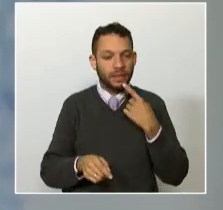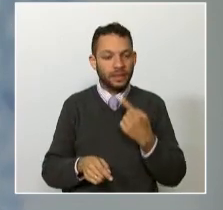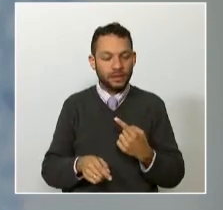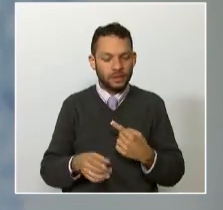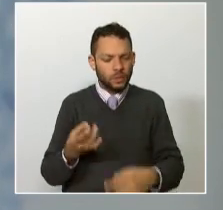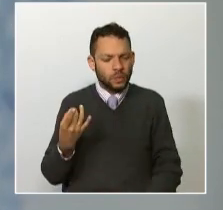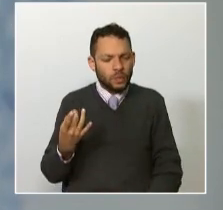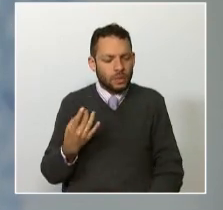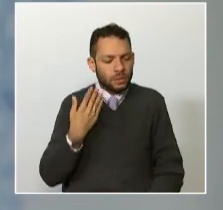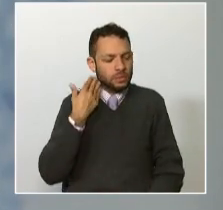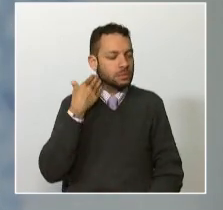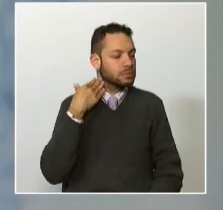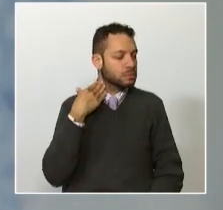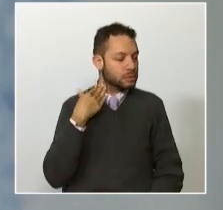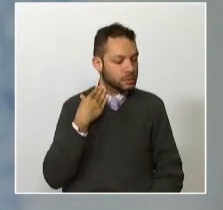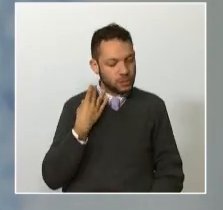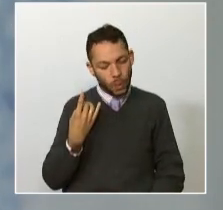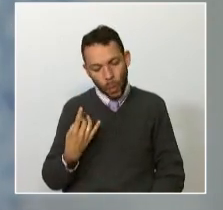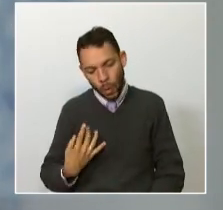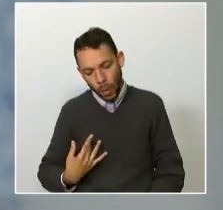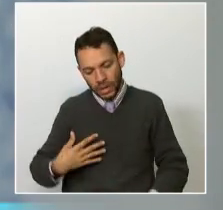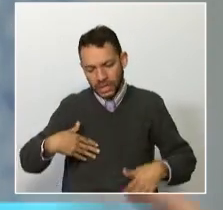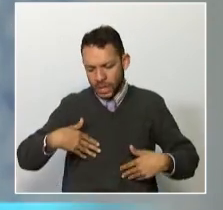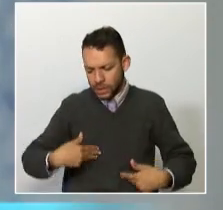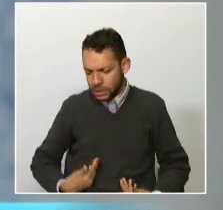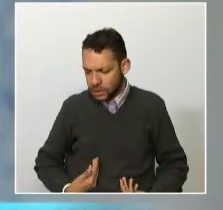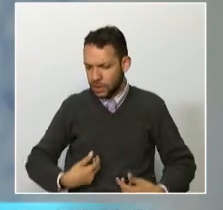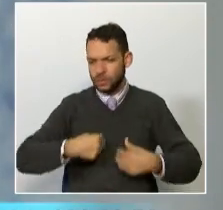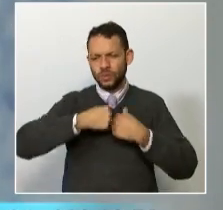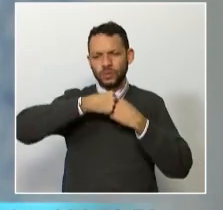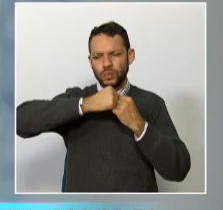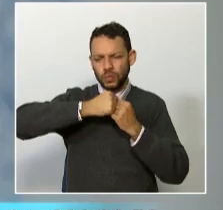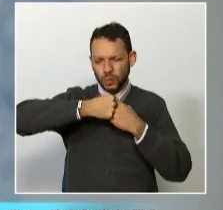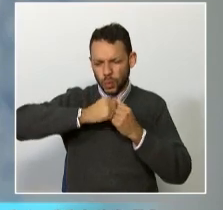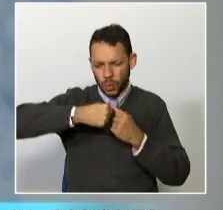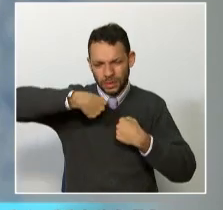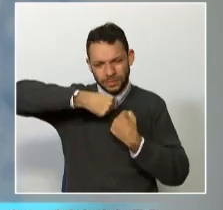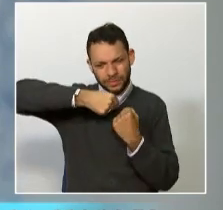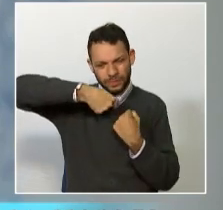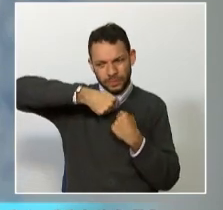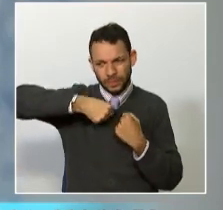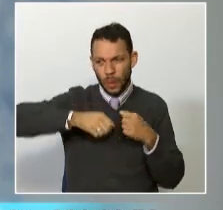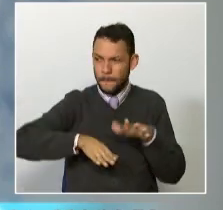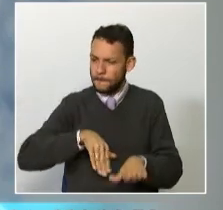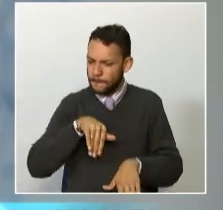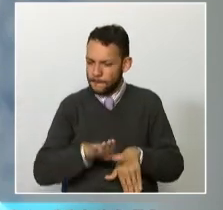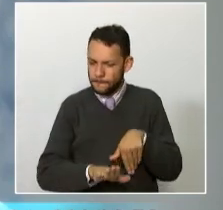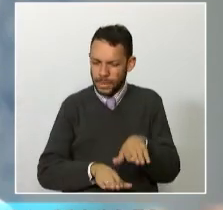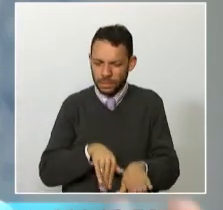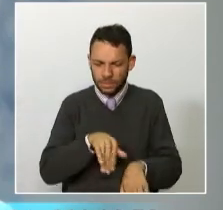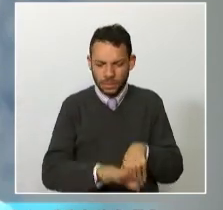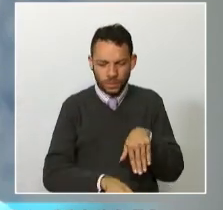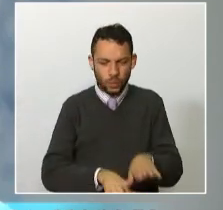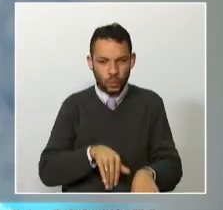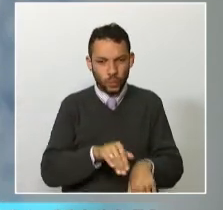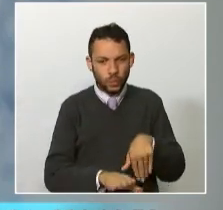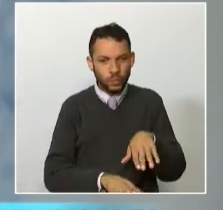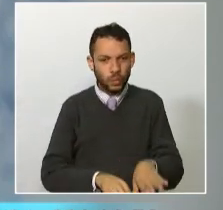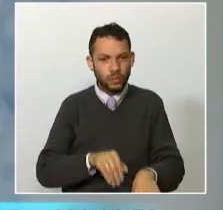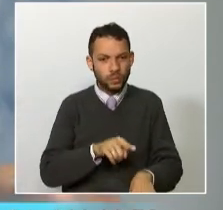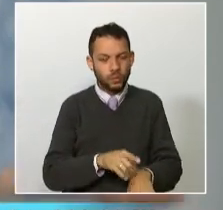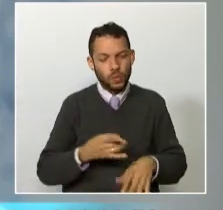dolor lumbar, dolor de rodillas, dolor cervical y de cráneo, es sencillamente porque nuestro